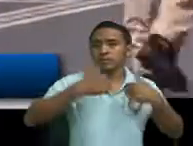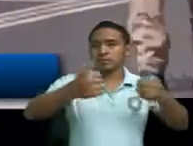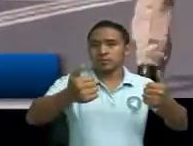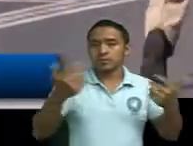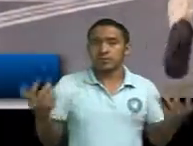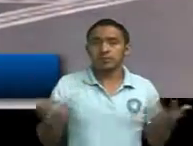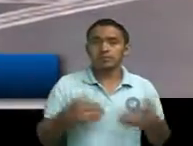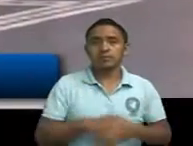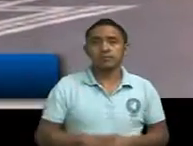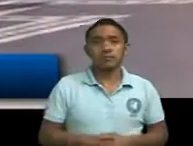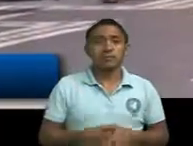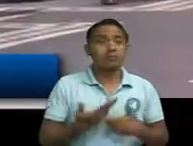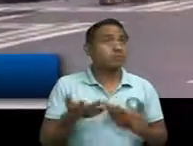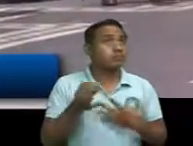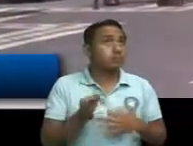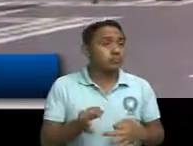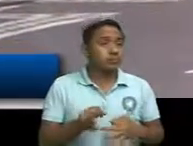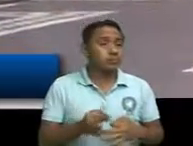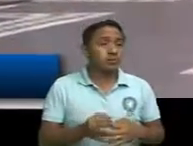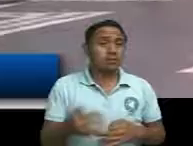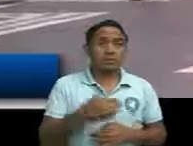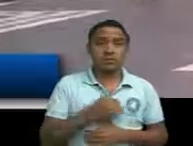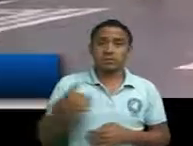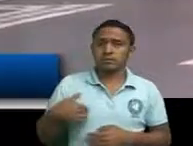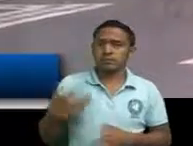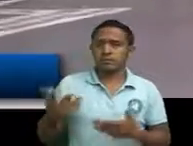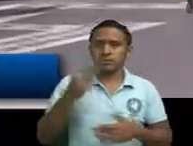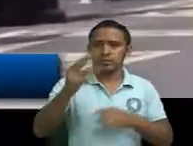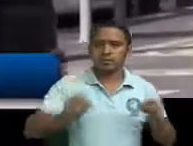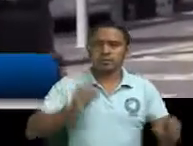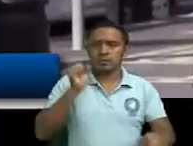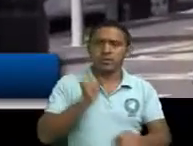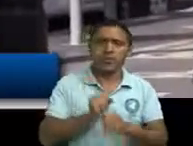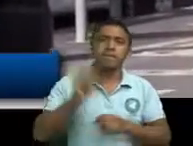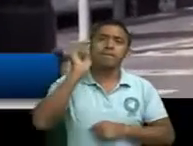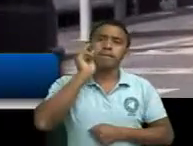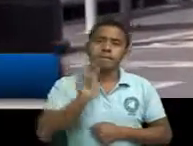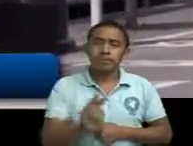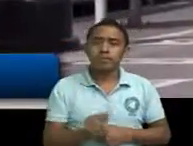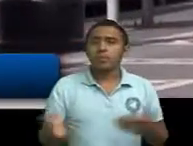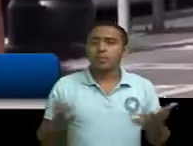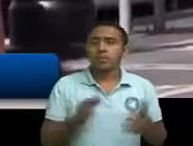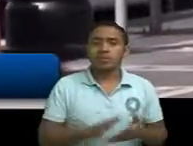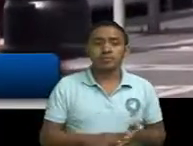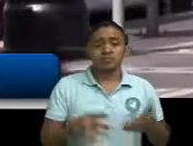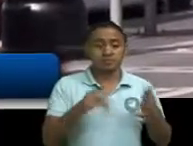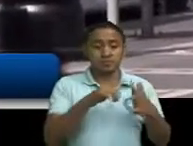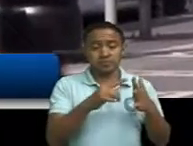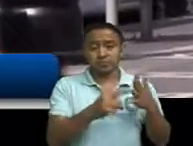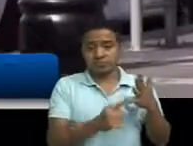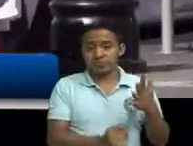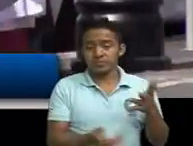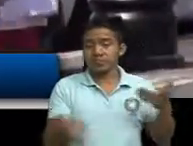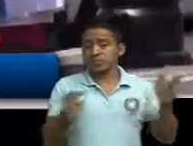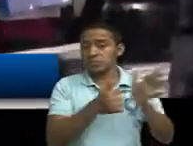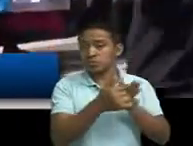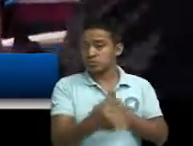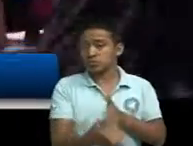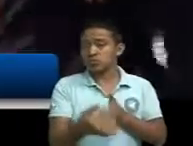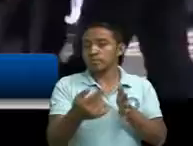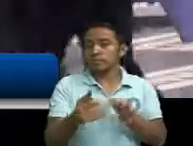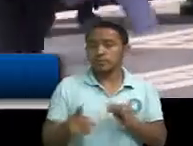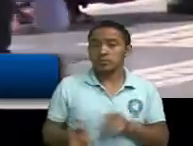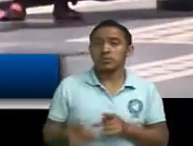esa plataforma virtual que creó hace 3 años el MINSA precisamente para, como un indicador de